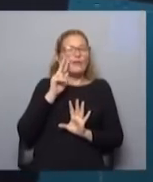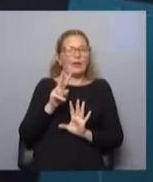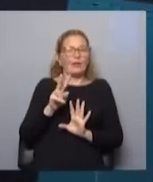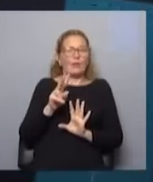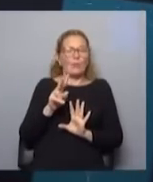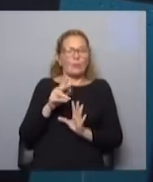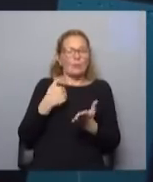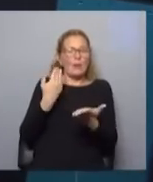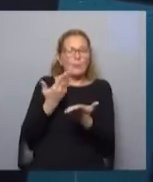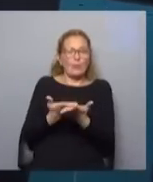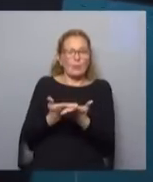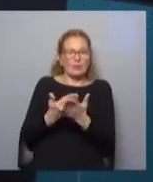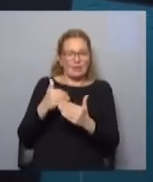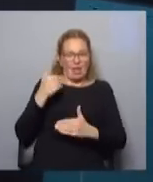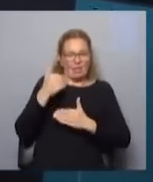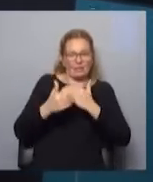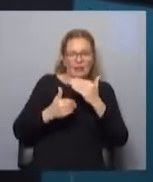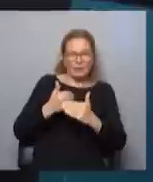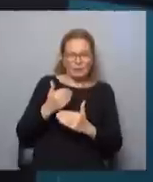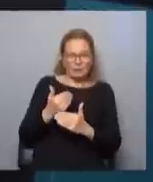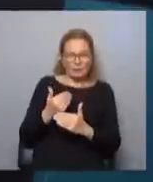una propuesta de desarrollo